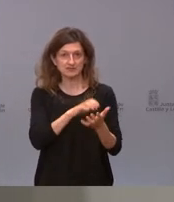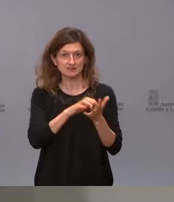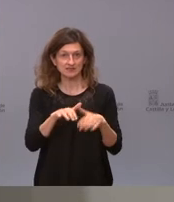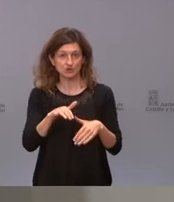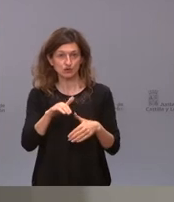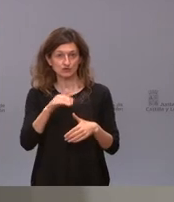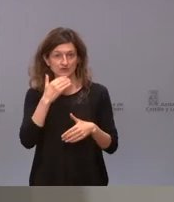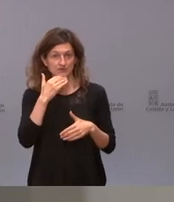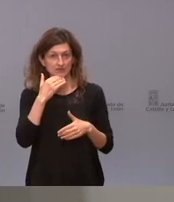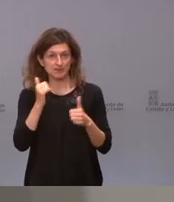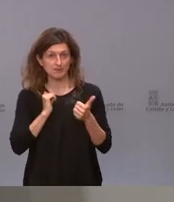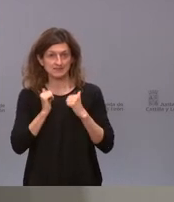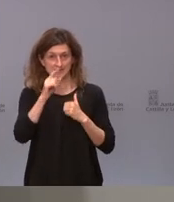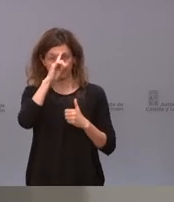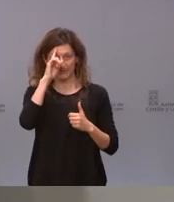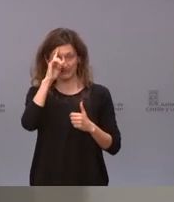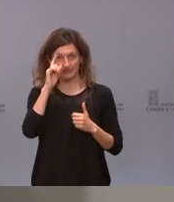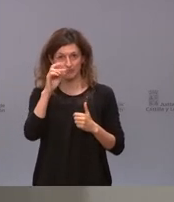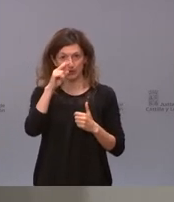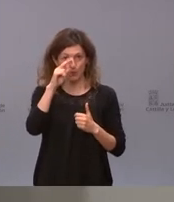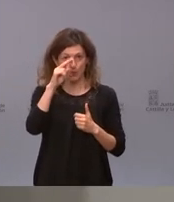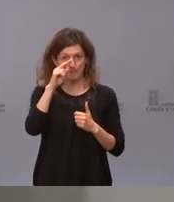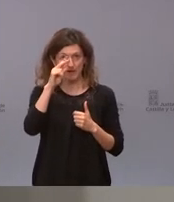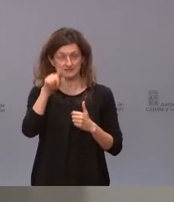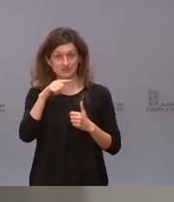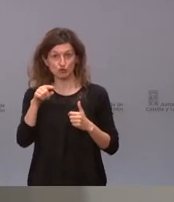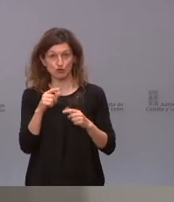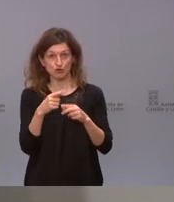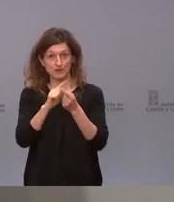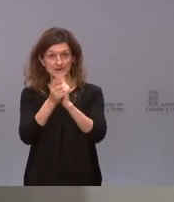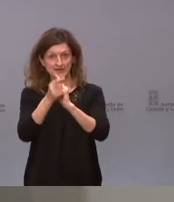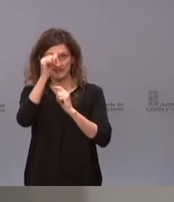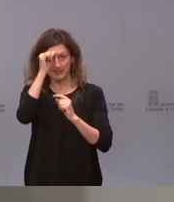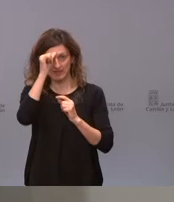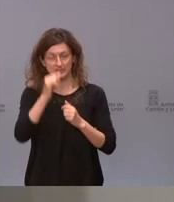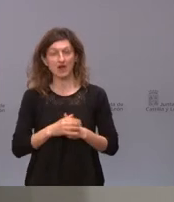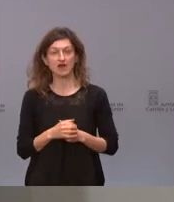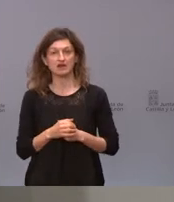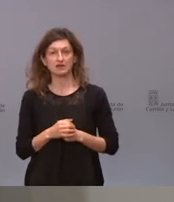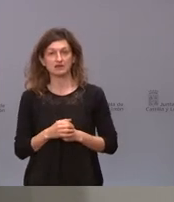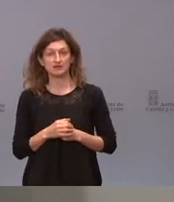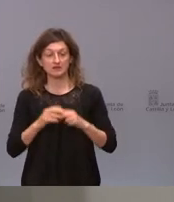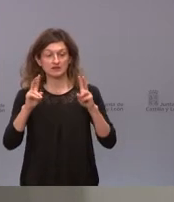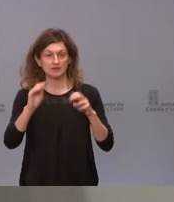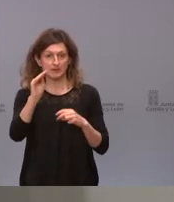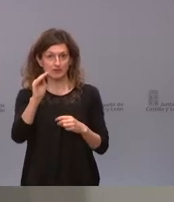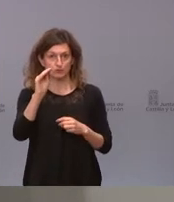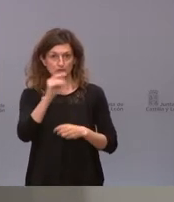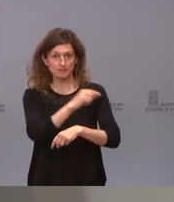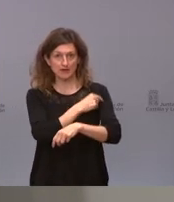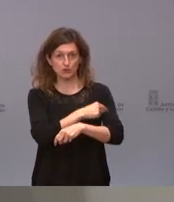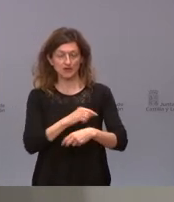estudiará este máster allí en madrid si preocupa por un lado este de la variante india y por otro en cuanto a la vacunación sé que